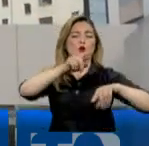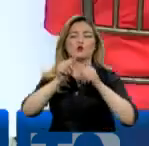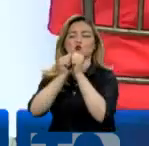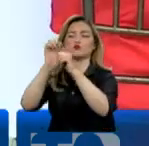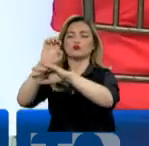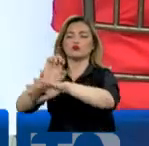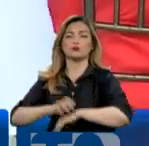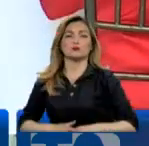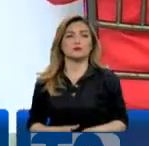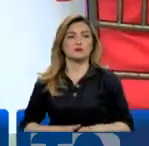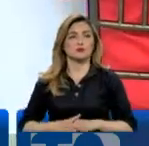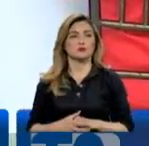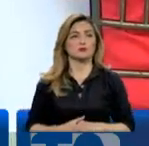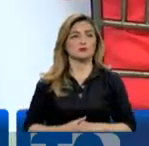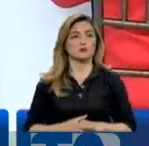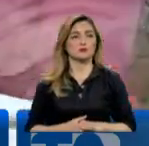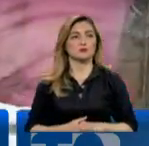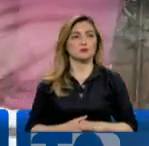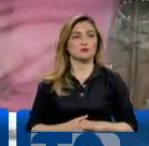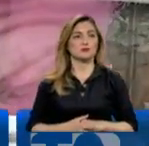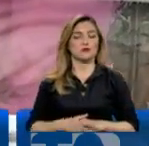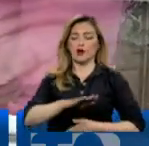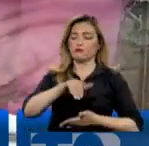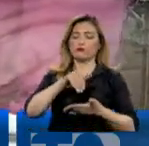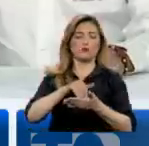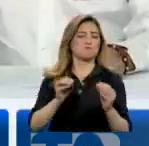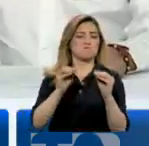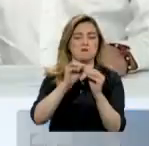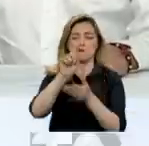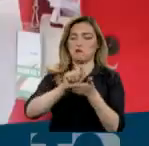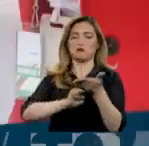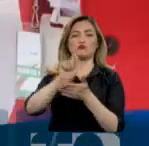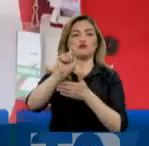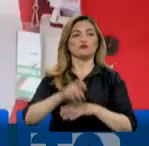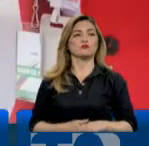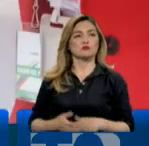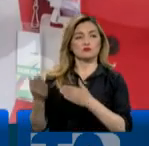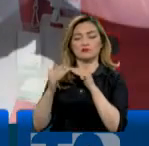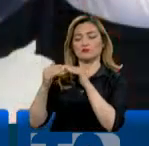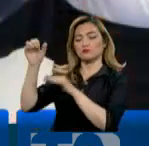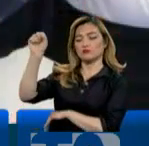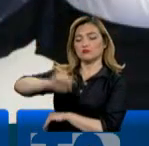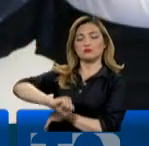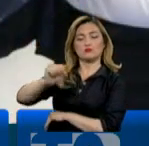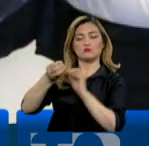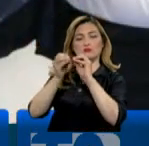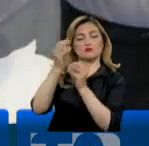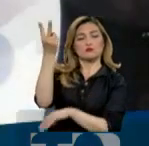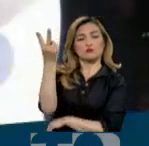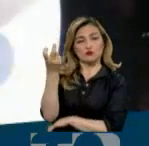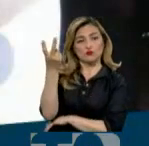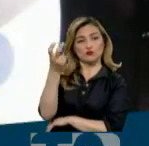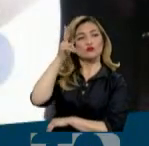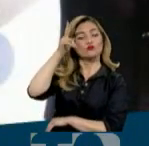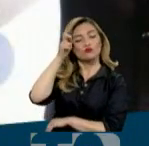ecuatoriana de esta manera se suman a los binomios que están ya en firme ahora estos son democracias y izquierda democrática